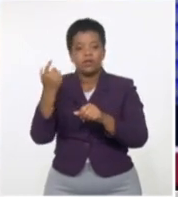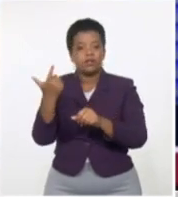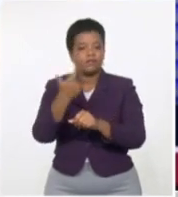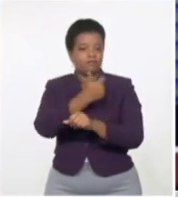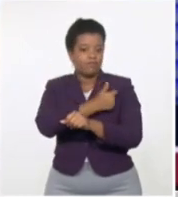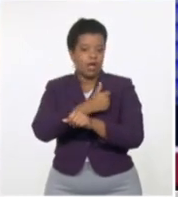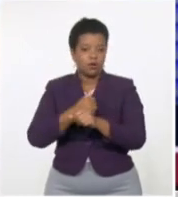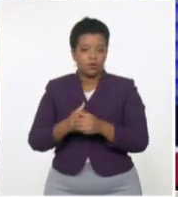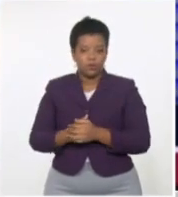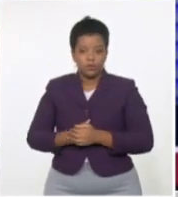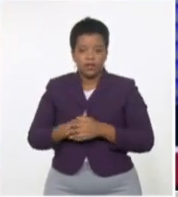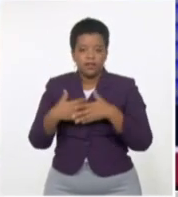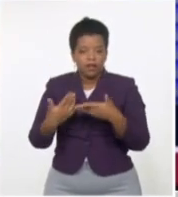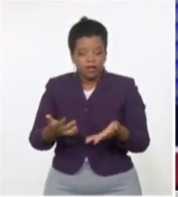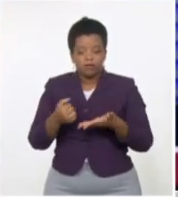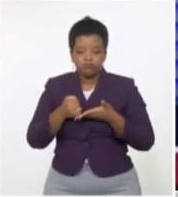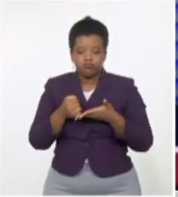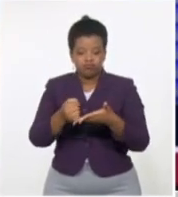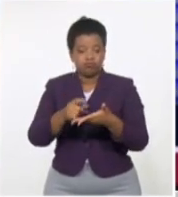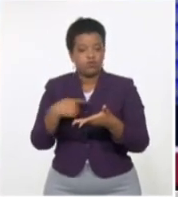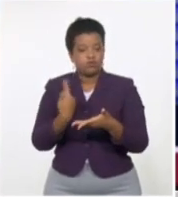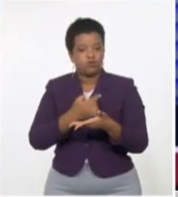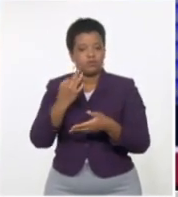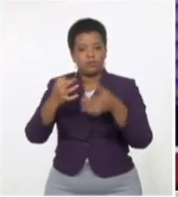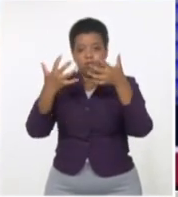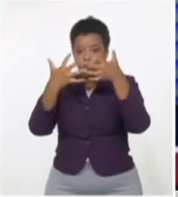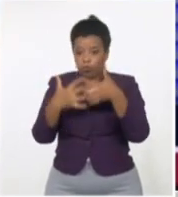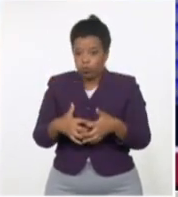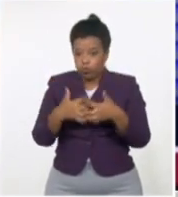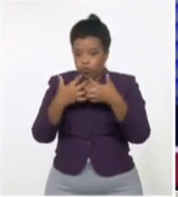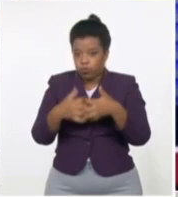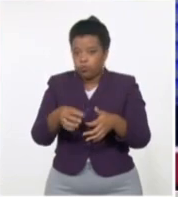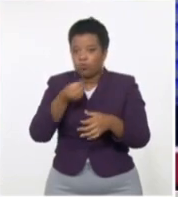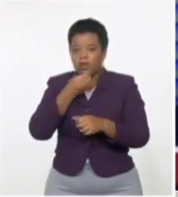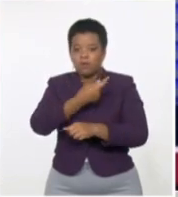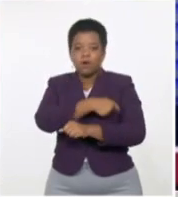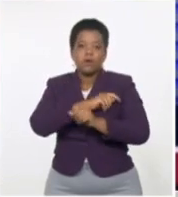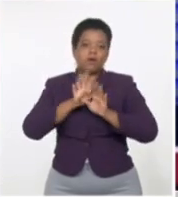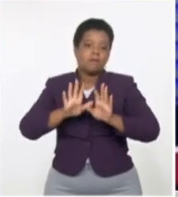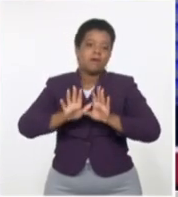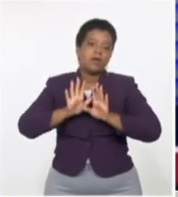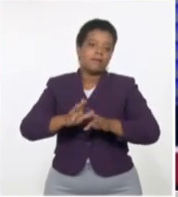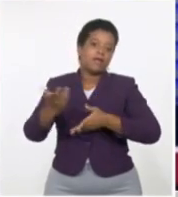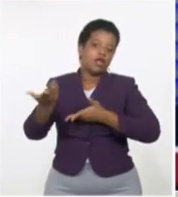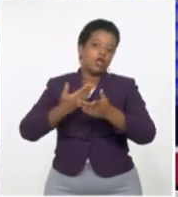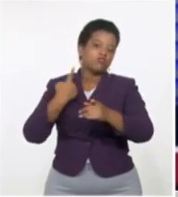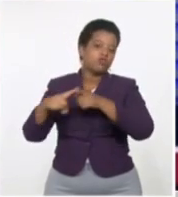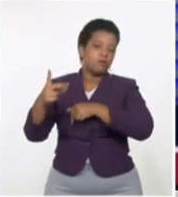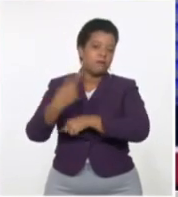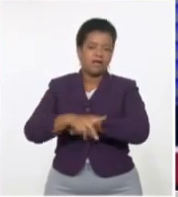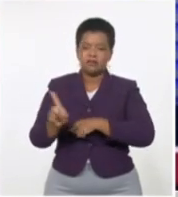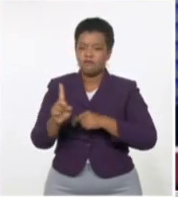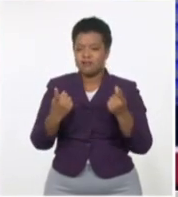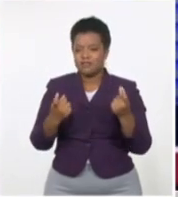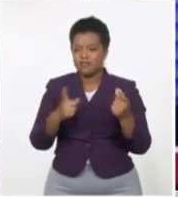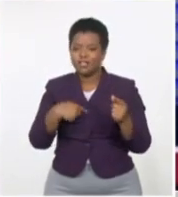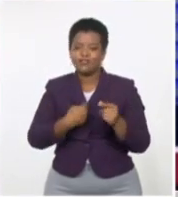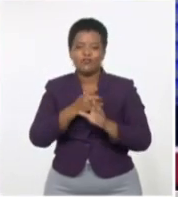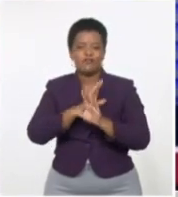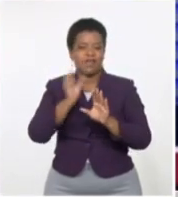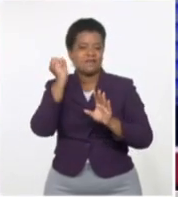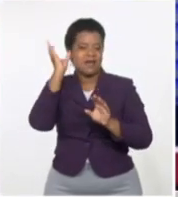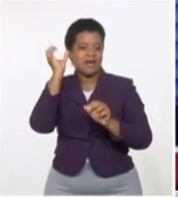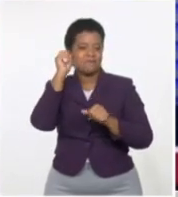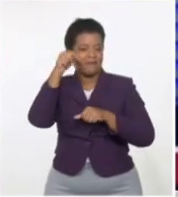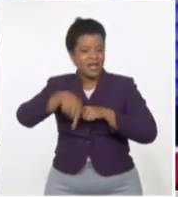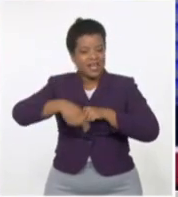dan más que una soberanía tecnológica. Y la posibilidad de que nuestro pueblo no tenga que esperar porque haya dinero para comprar esa vacuna. Ya nuestro país pensó en su pueblo